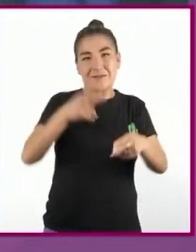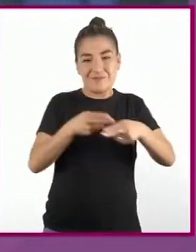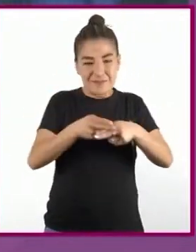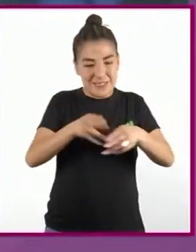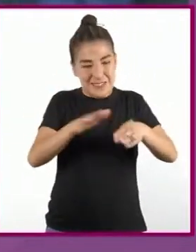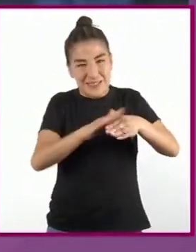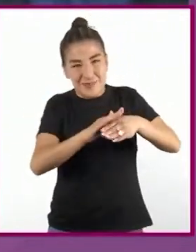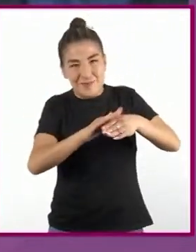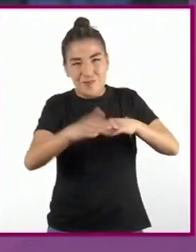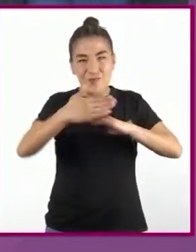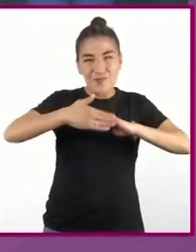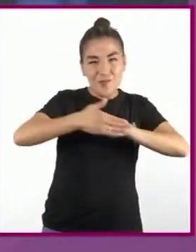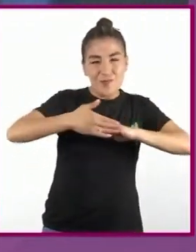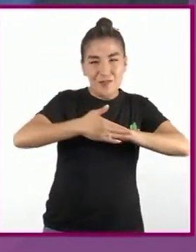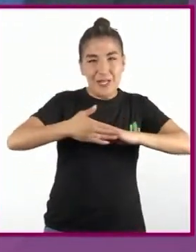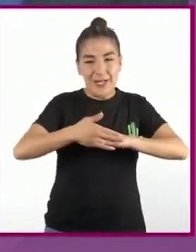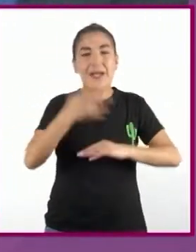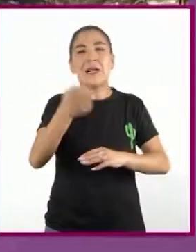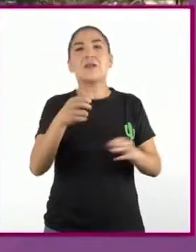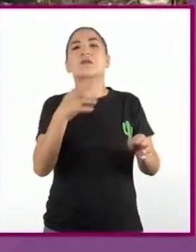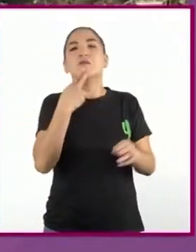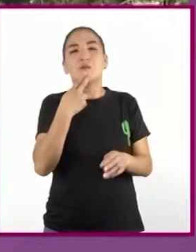navaja normalmente se saca donde se usa.